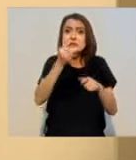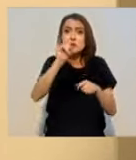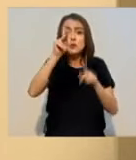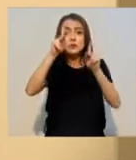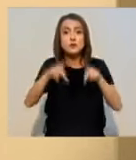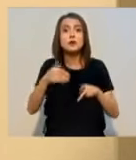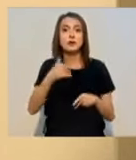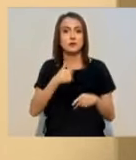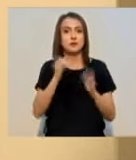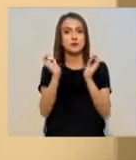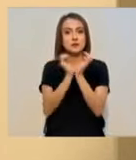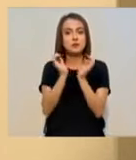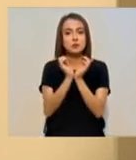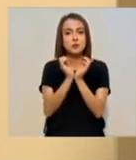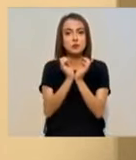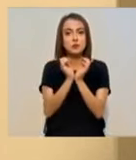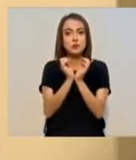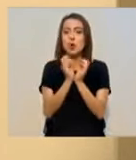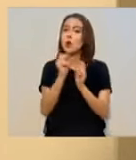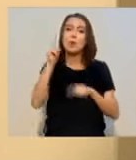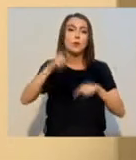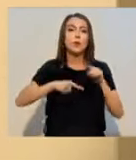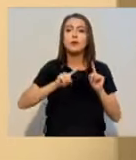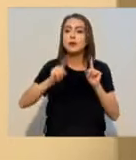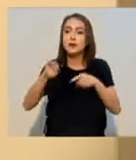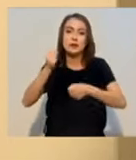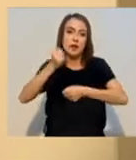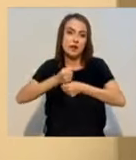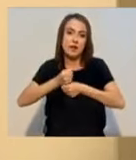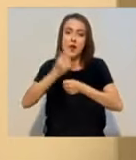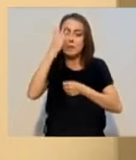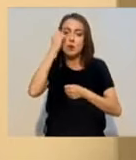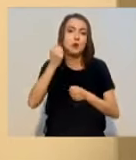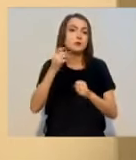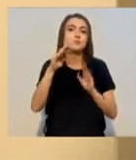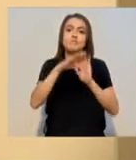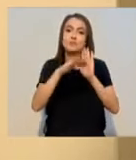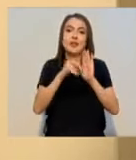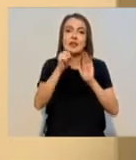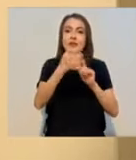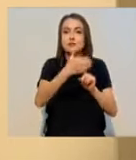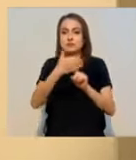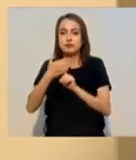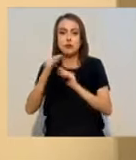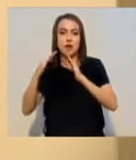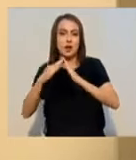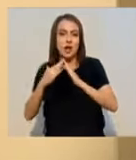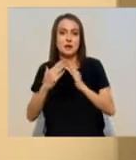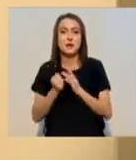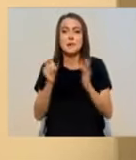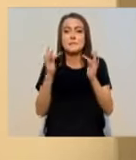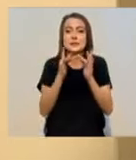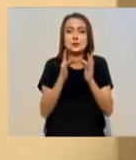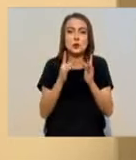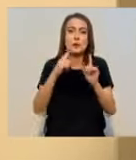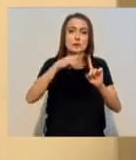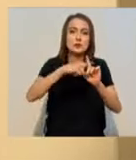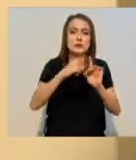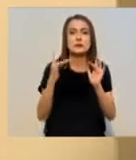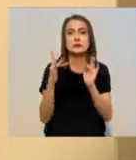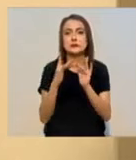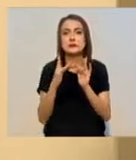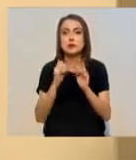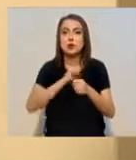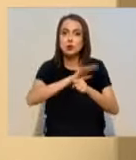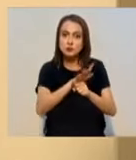asegurada se incapacita por una orden sanitaria, porque esa persona fue un contacto cercano de